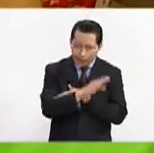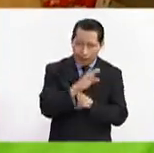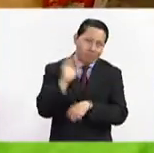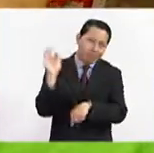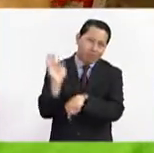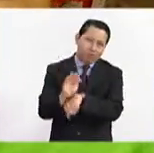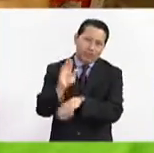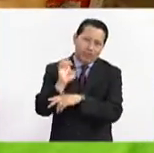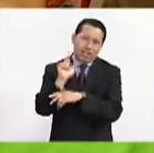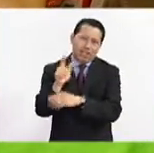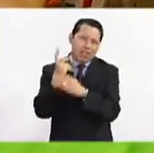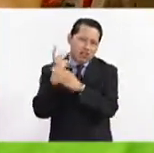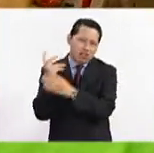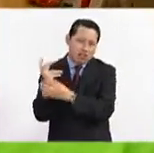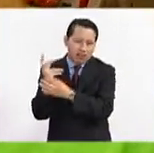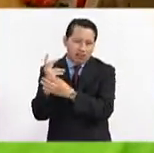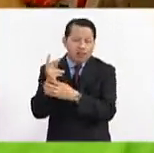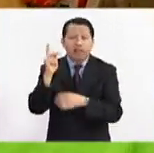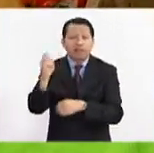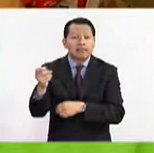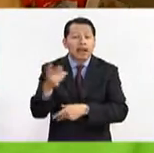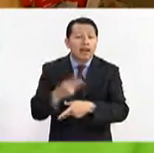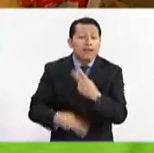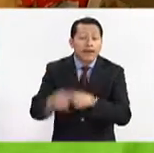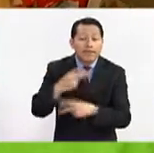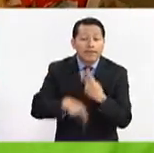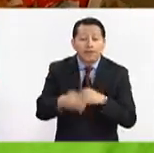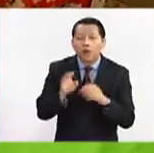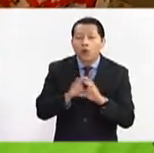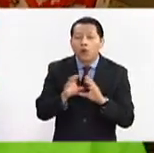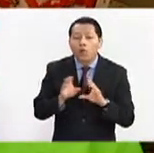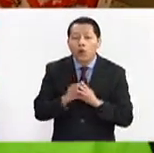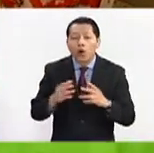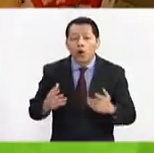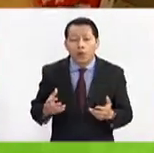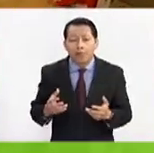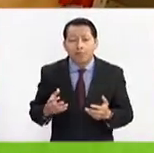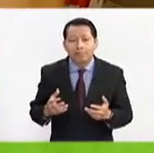y que iban a venir a